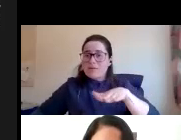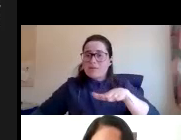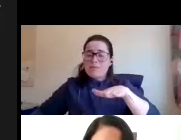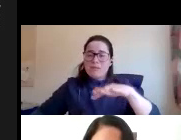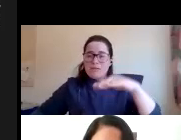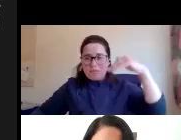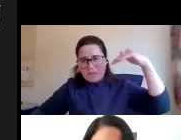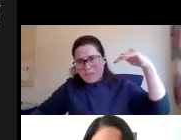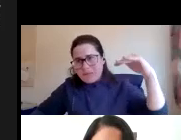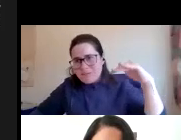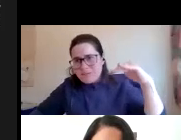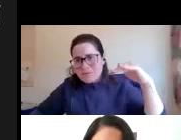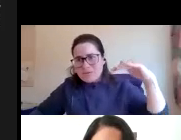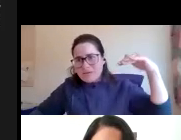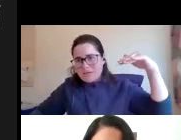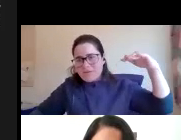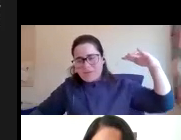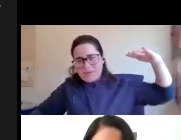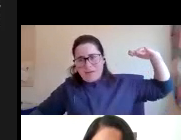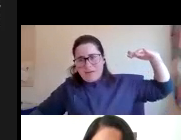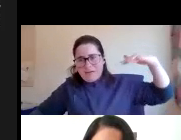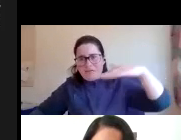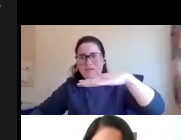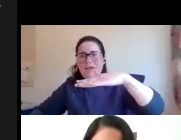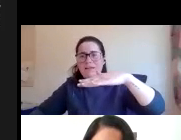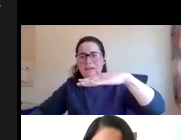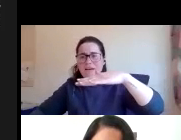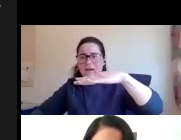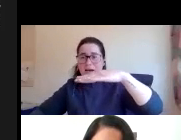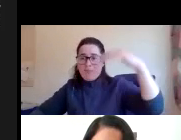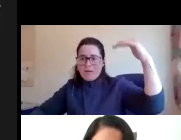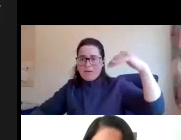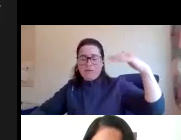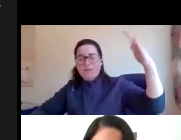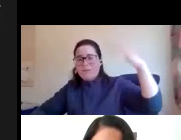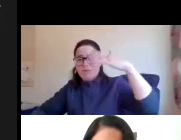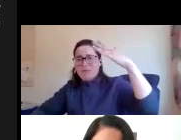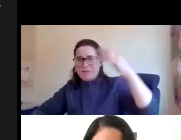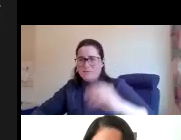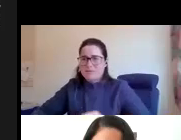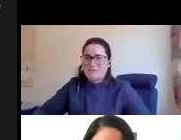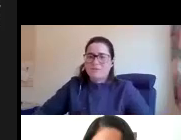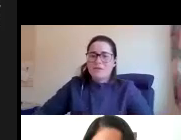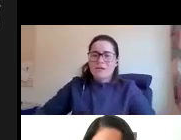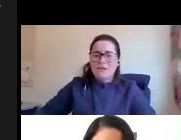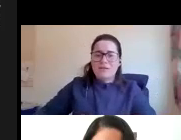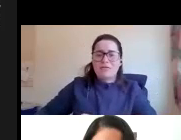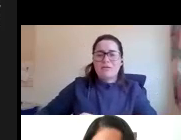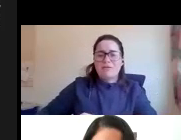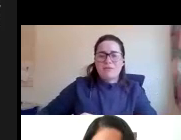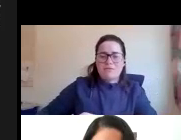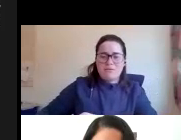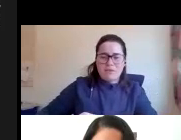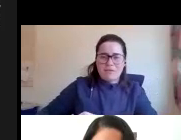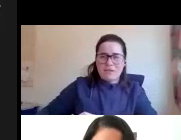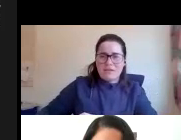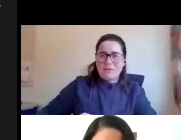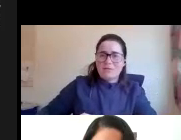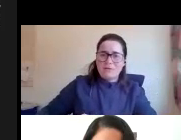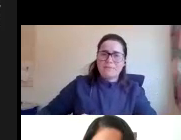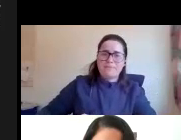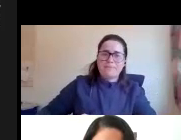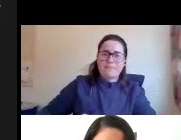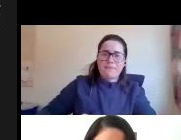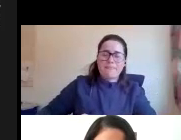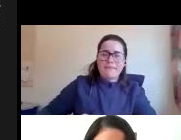tampoco en algunos momentos perdemos con la velocidad del agua que llueve, tampoco perdemos tanto nitrógeno y fósforo que va llegando